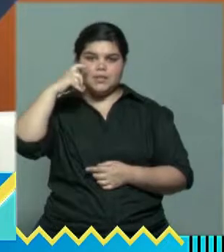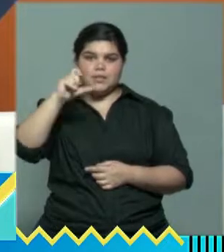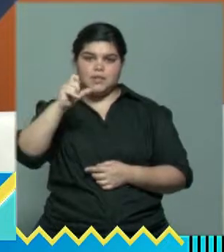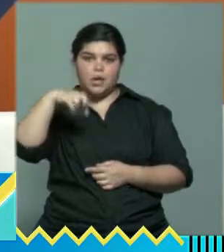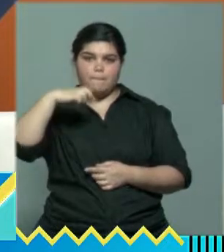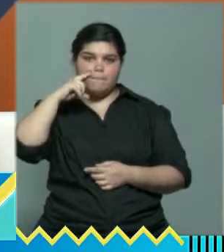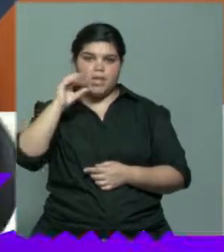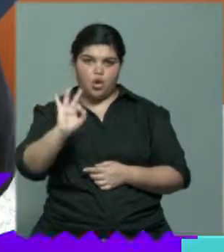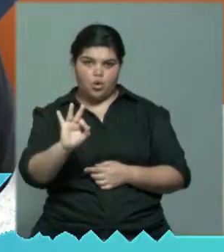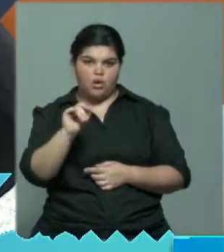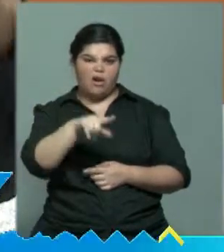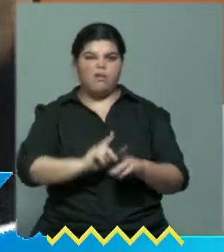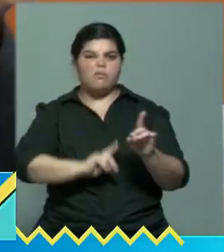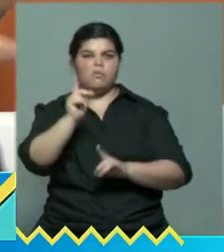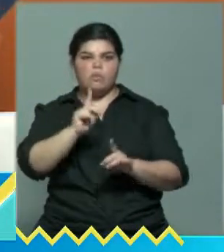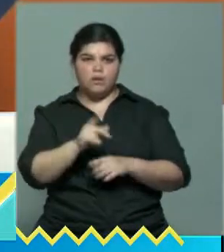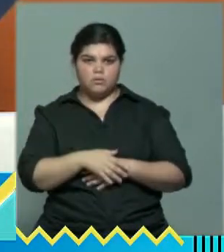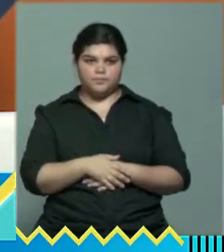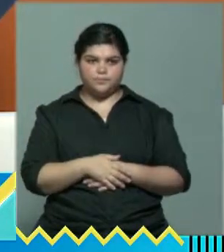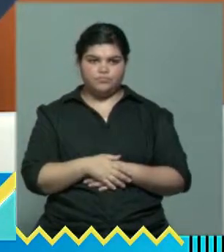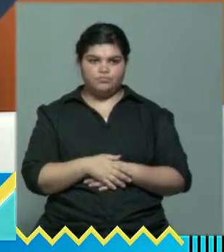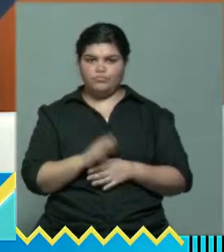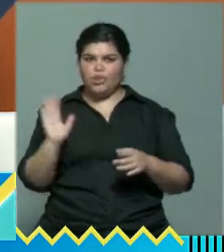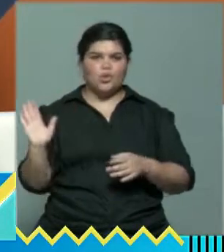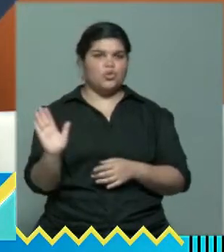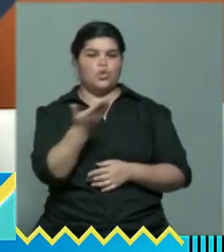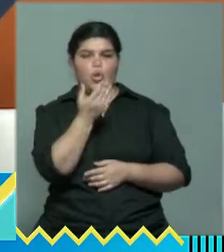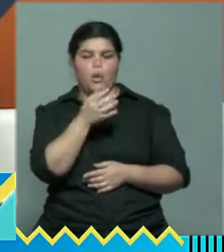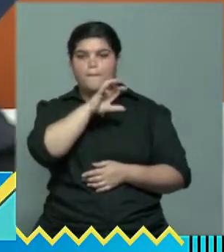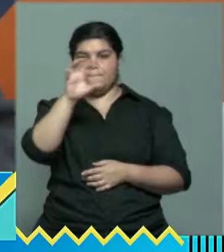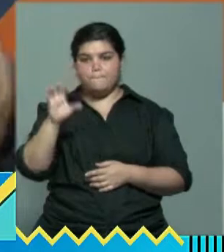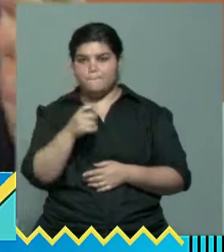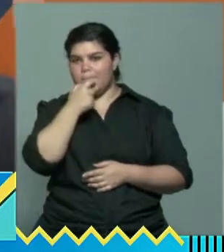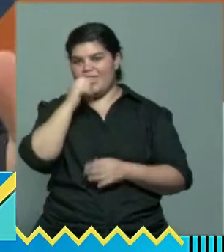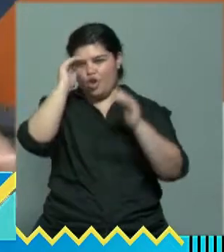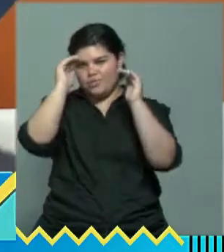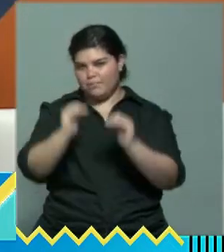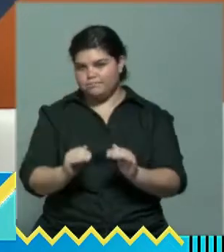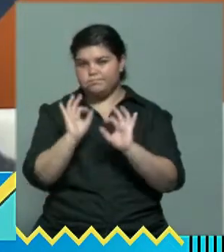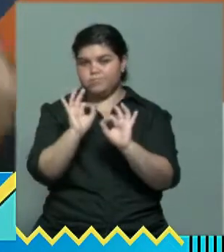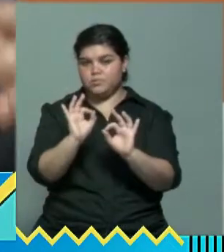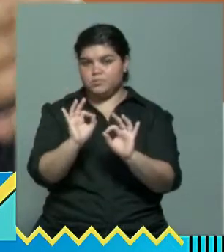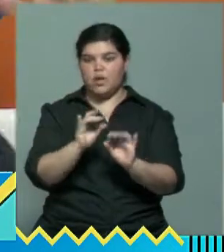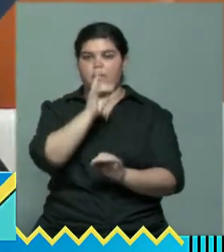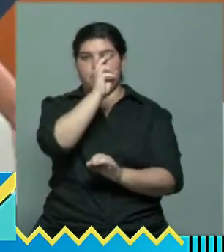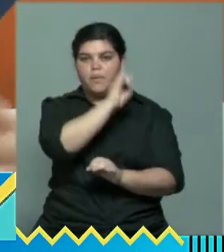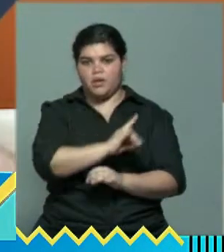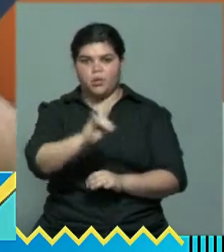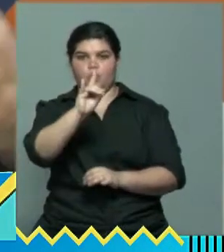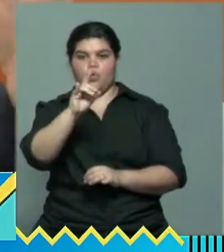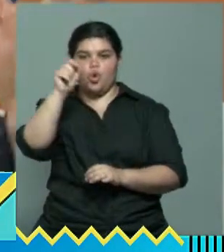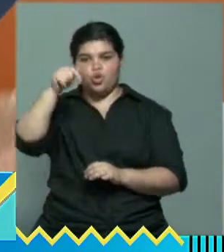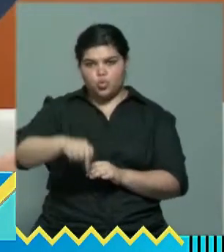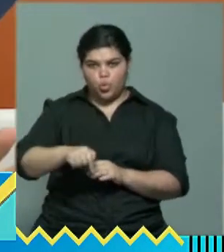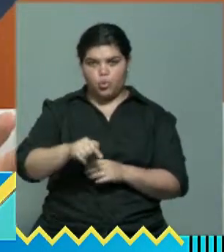del unicipio? Decir, bueno, miren, todos estos municipios que son el Gran Mendoza, en este caso puede ser el Valle de Uco, la zona sur, pero en